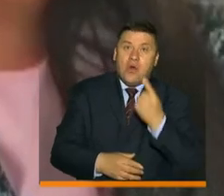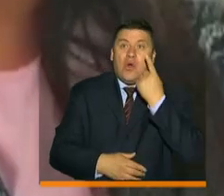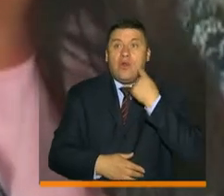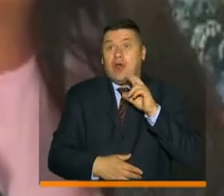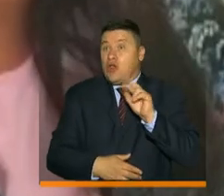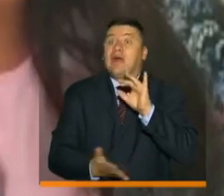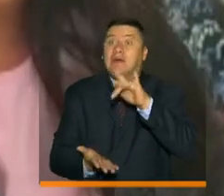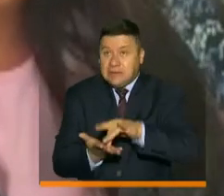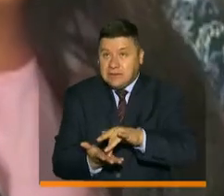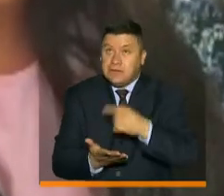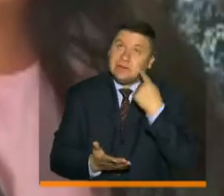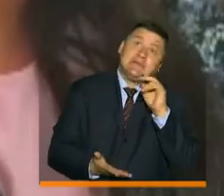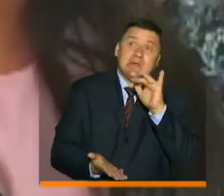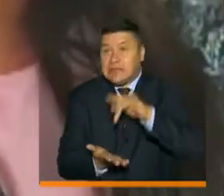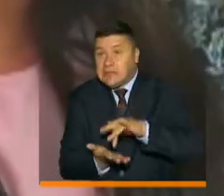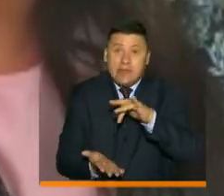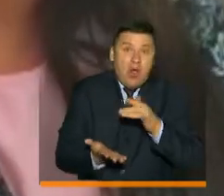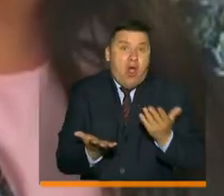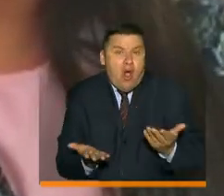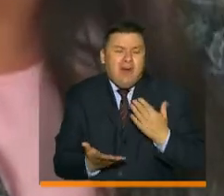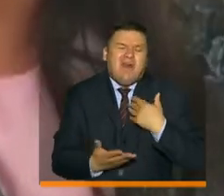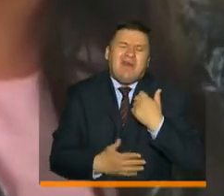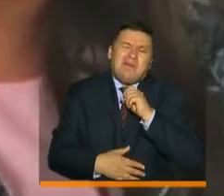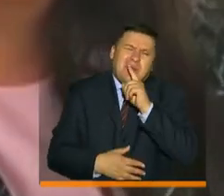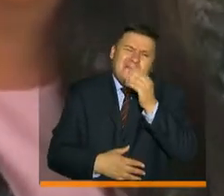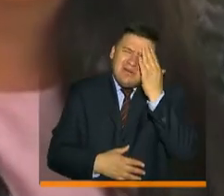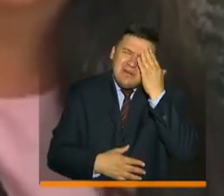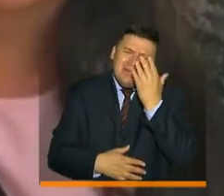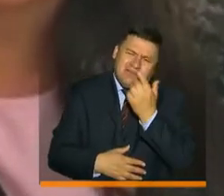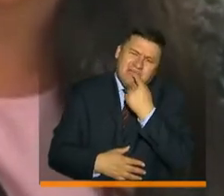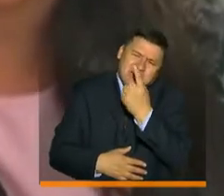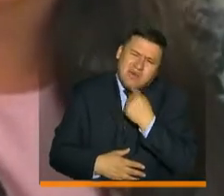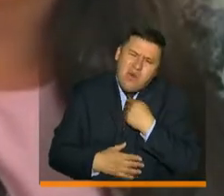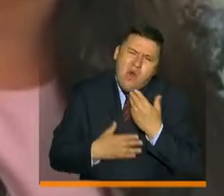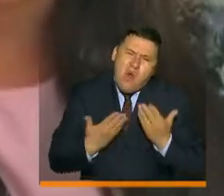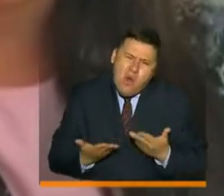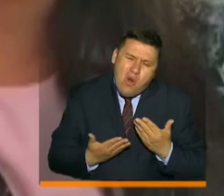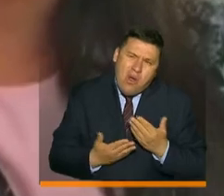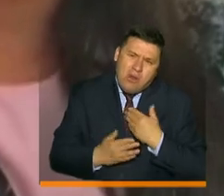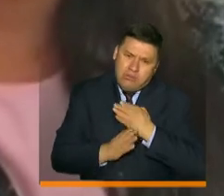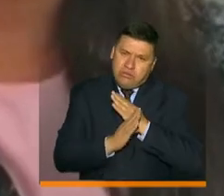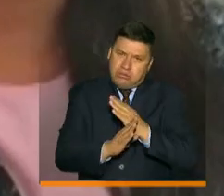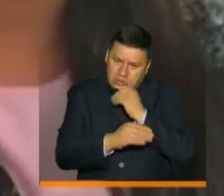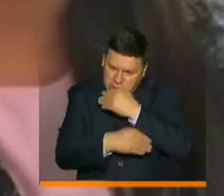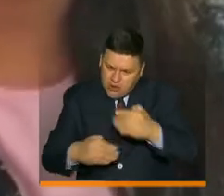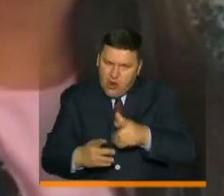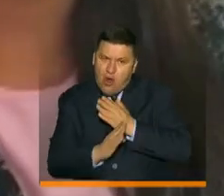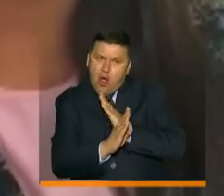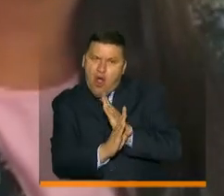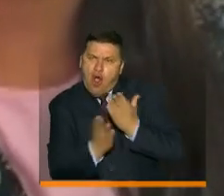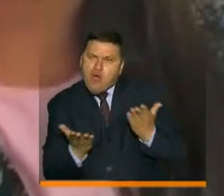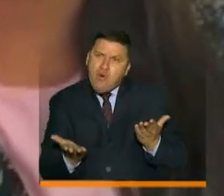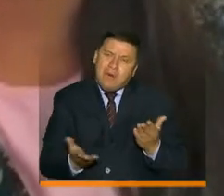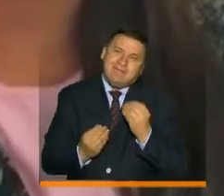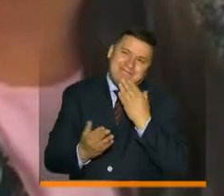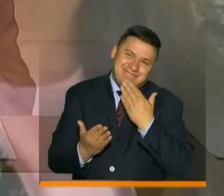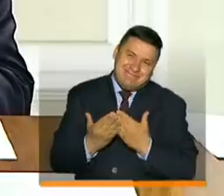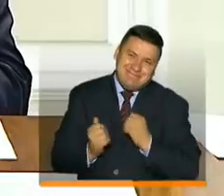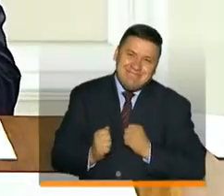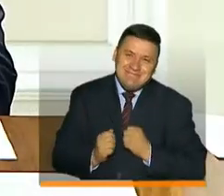y un día no? Y también me pueden decir cómo se van a proteger los niños. Muchas